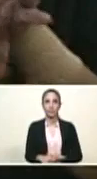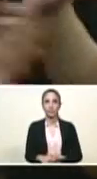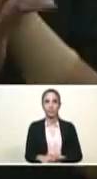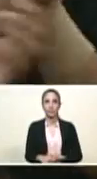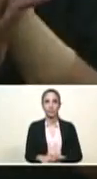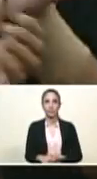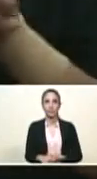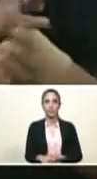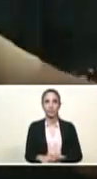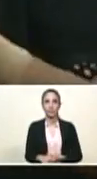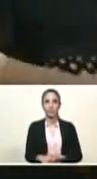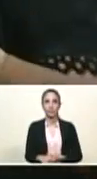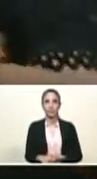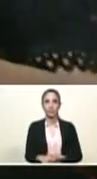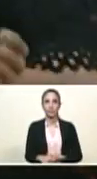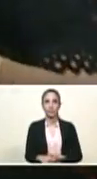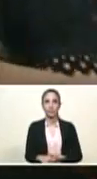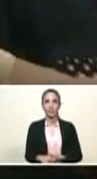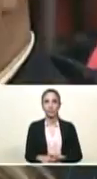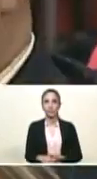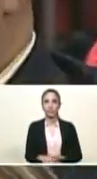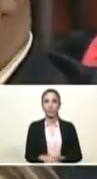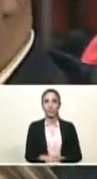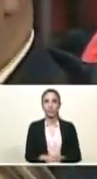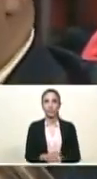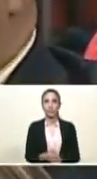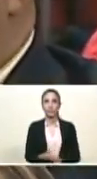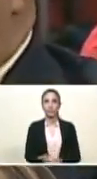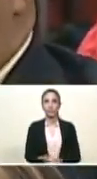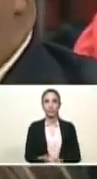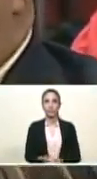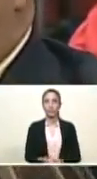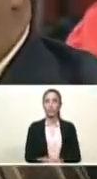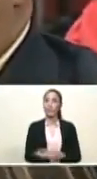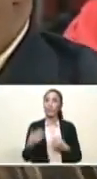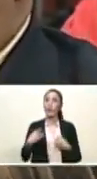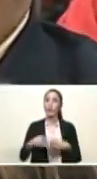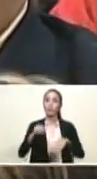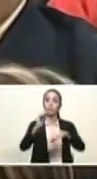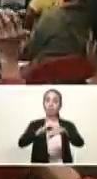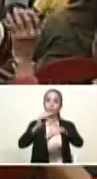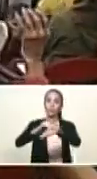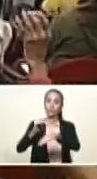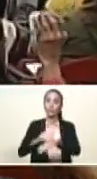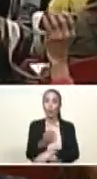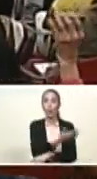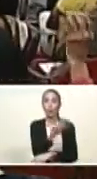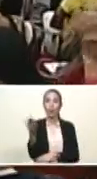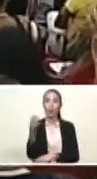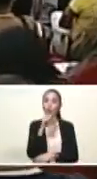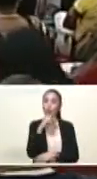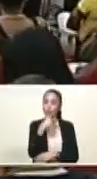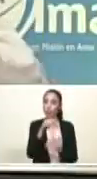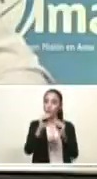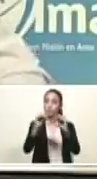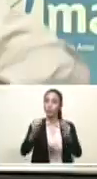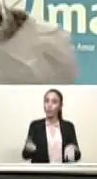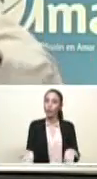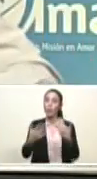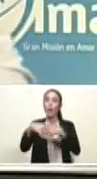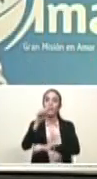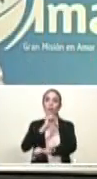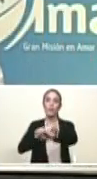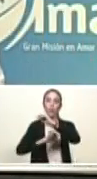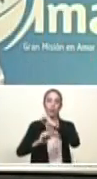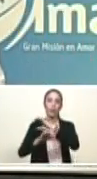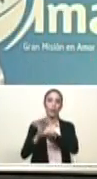sociedad, de la vida, de la lucha. Por eso yo llamo a los pensionados y a las personas de la tercera edad a la lucha, a la calle, a